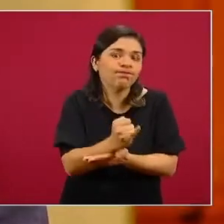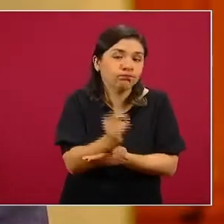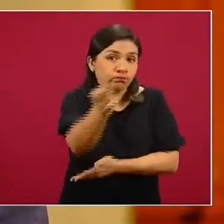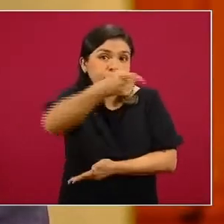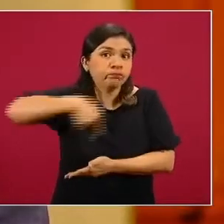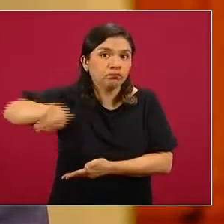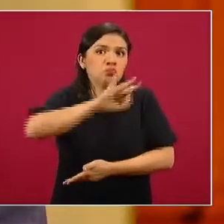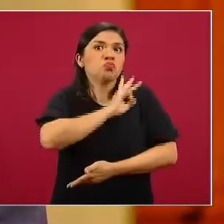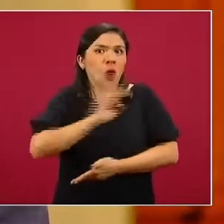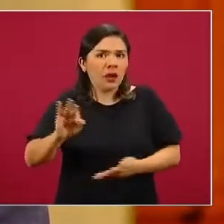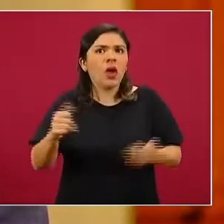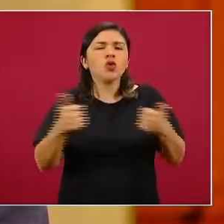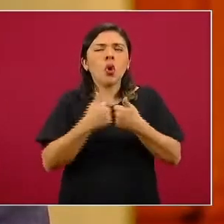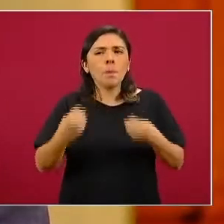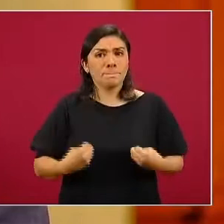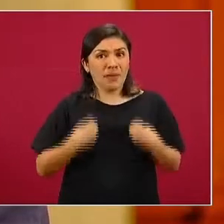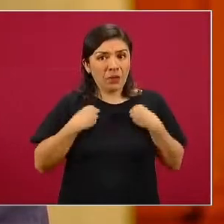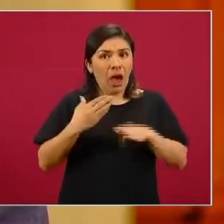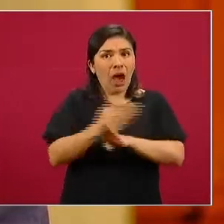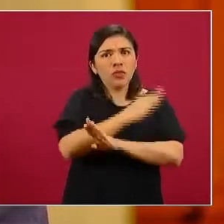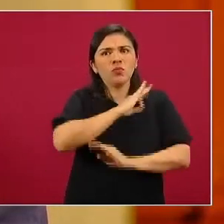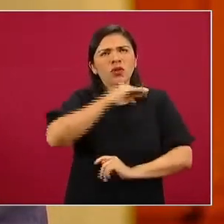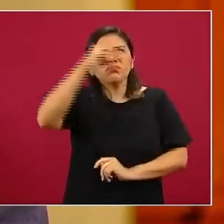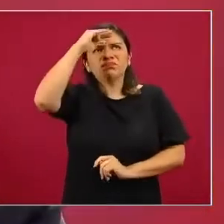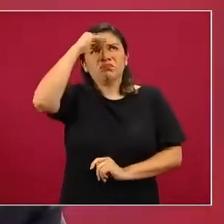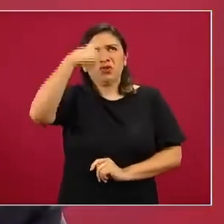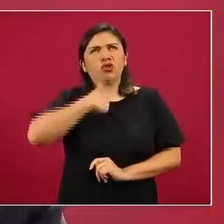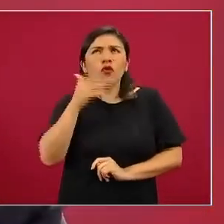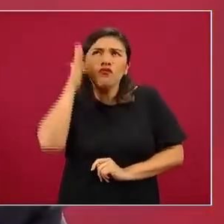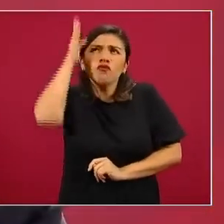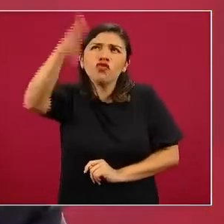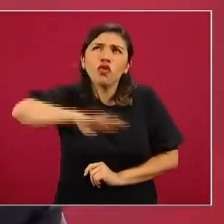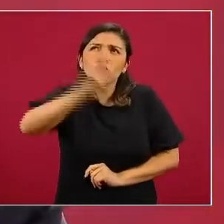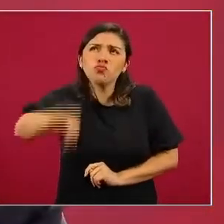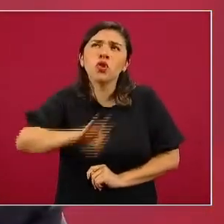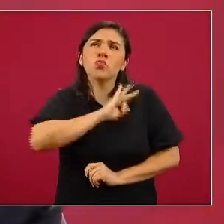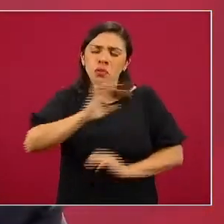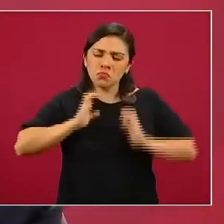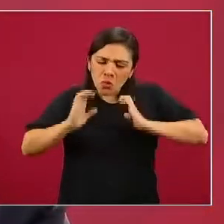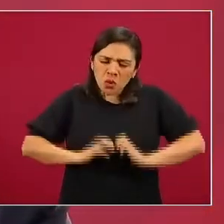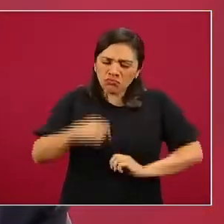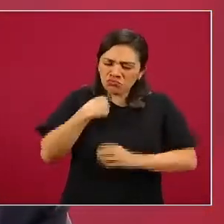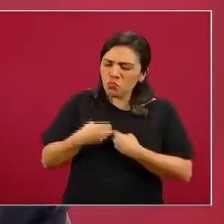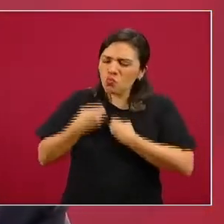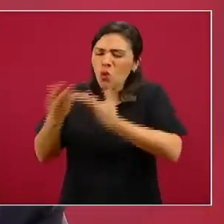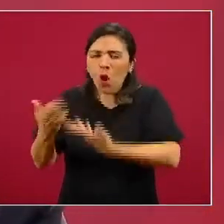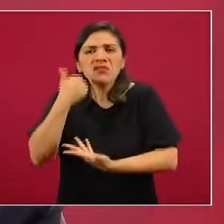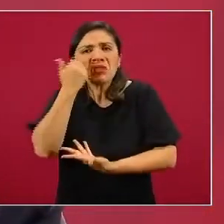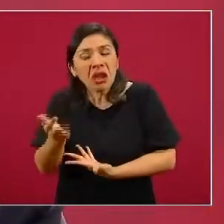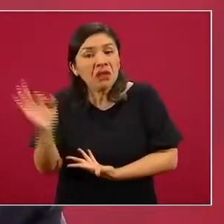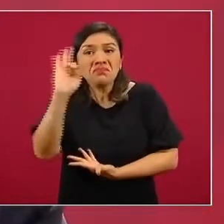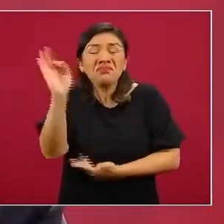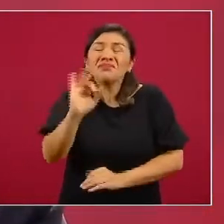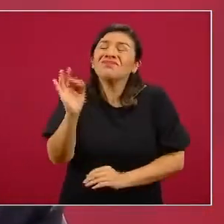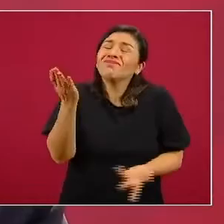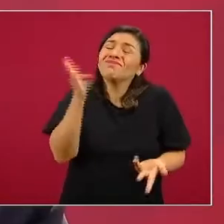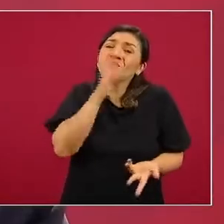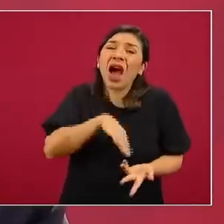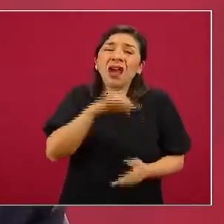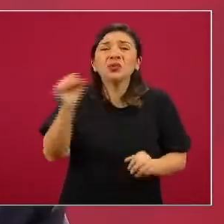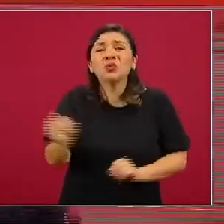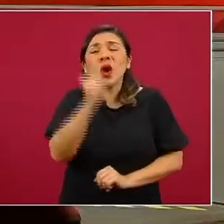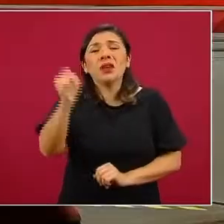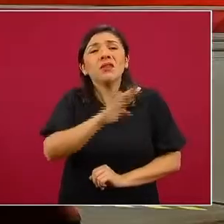decisión en vida de disponer que seamos donadores voluntarios de órganos. Si desafortunadamente fallecemos por